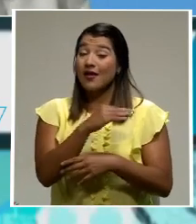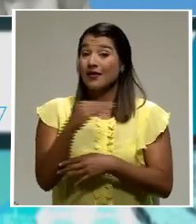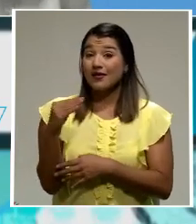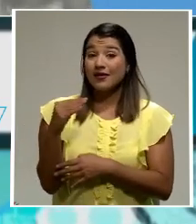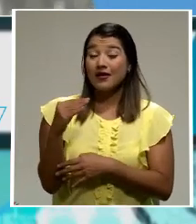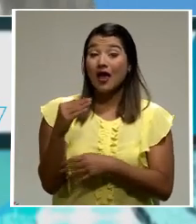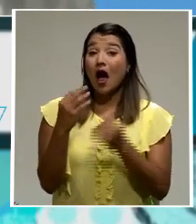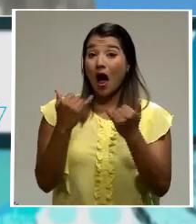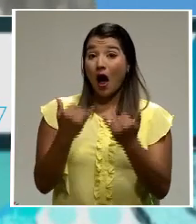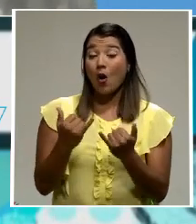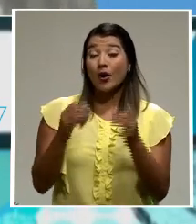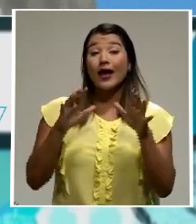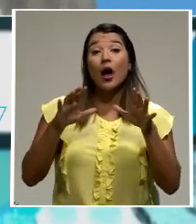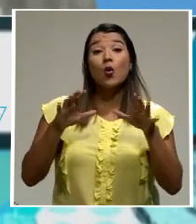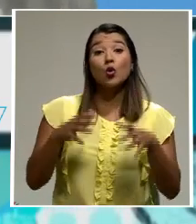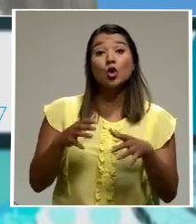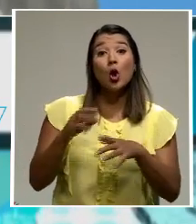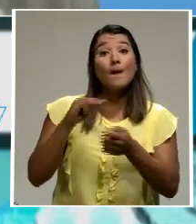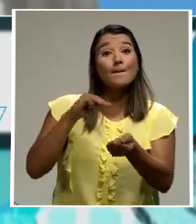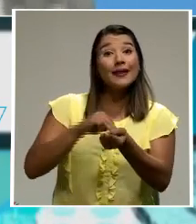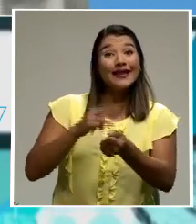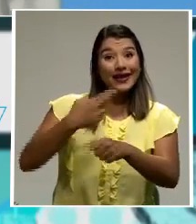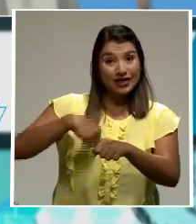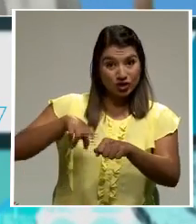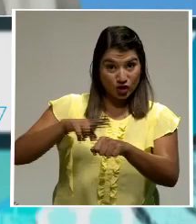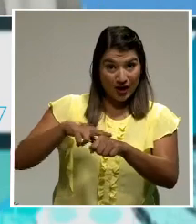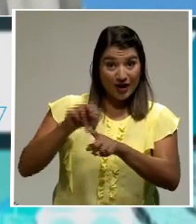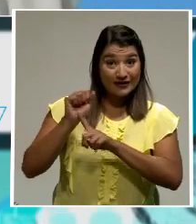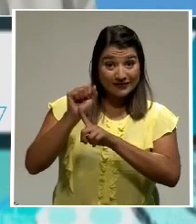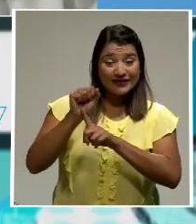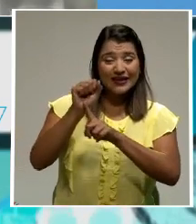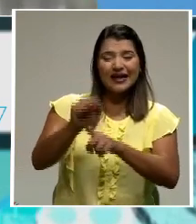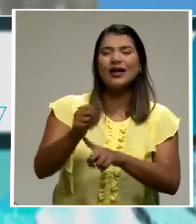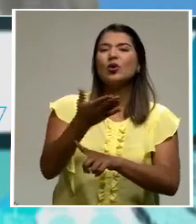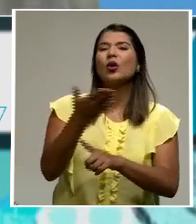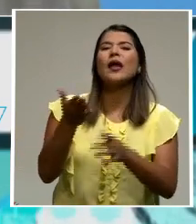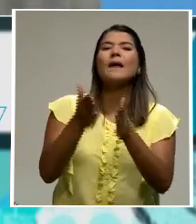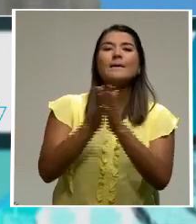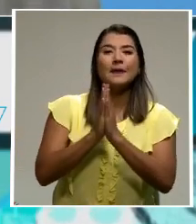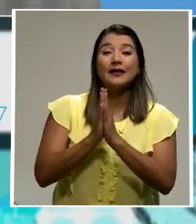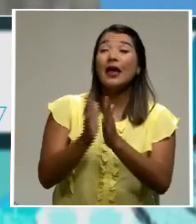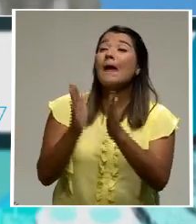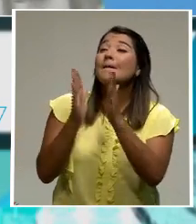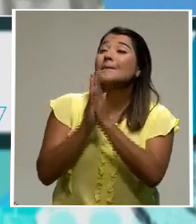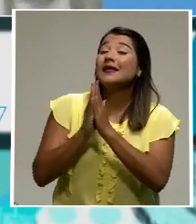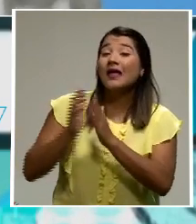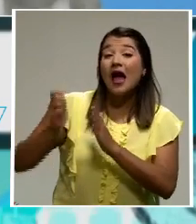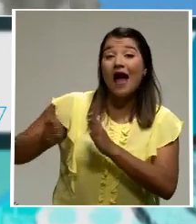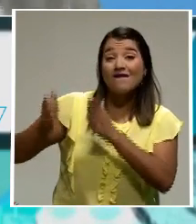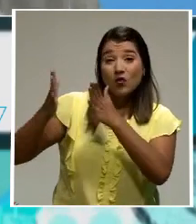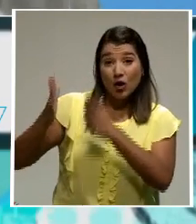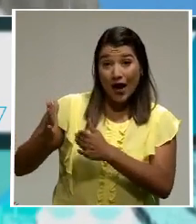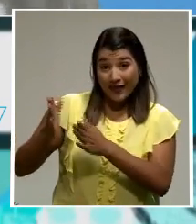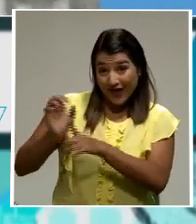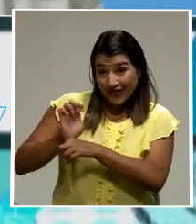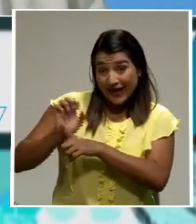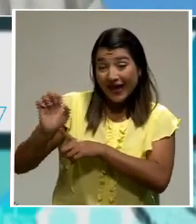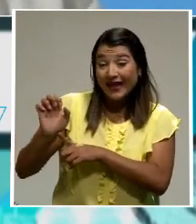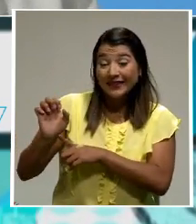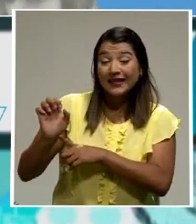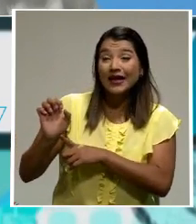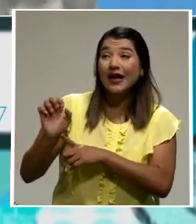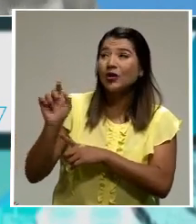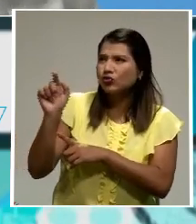que está pidiendo la Unión Médica Nacional es únicamente a la Procuraduría de la Ética que se investigue si